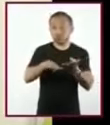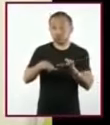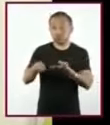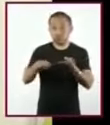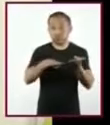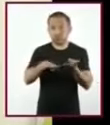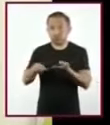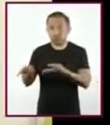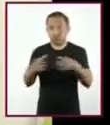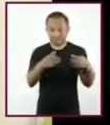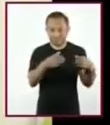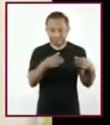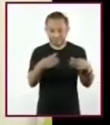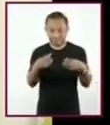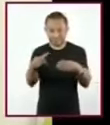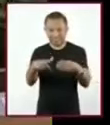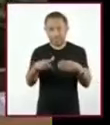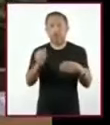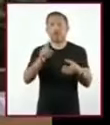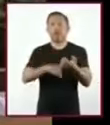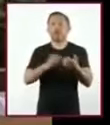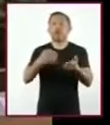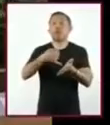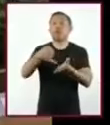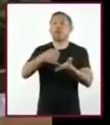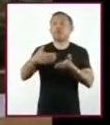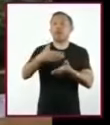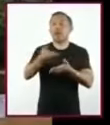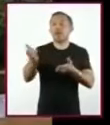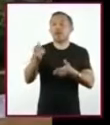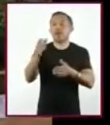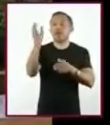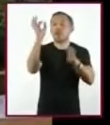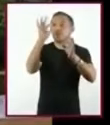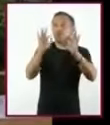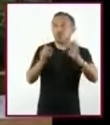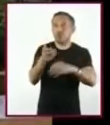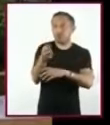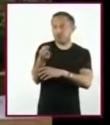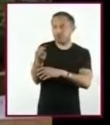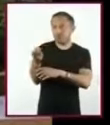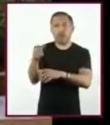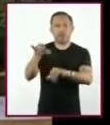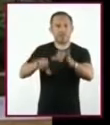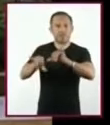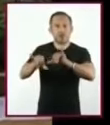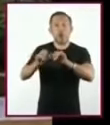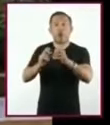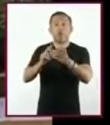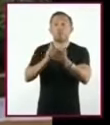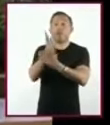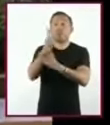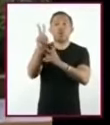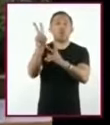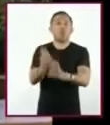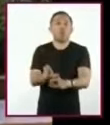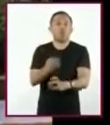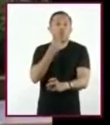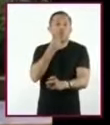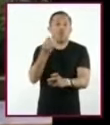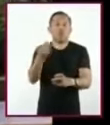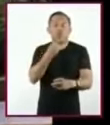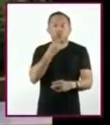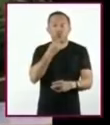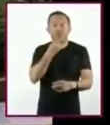de una manera química y esa manera química nos llega a nosotros en forma de alimentos, se contamina el suelo, pero también se contamina el